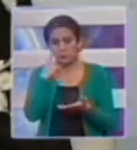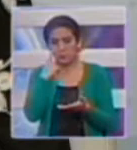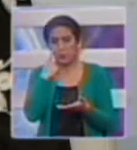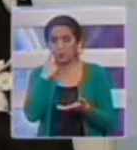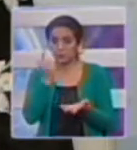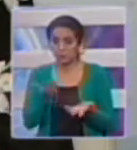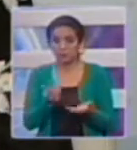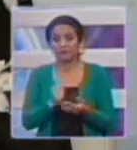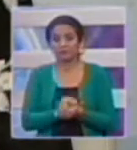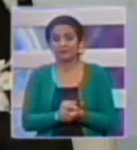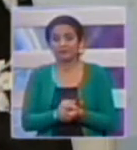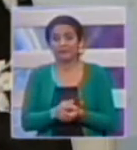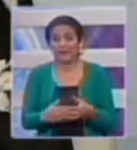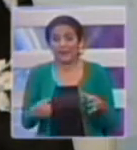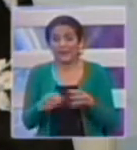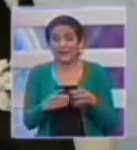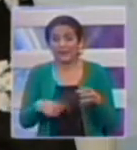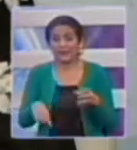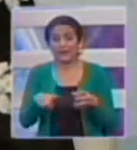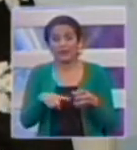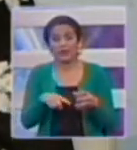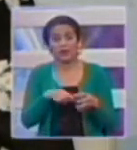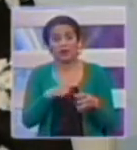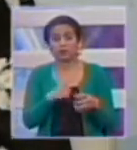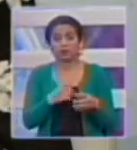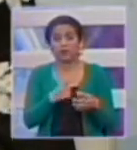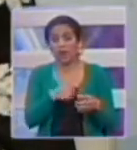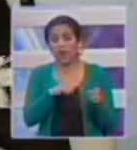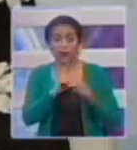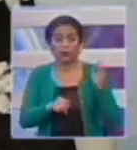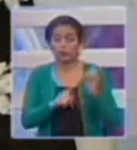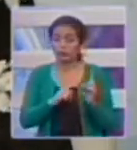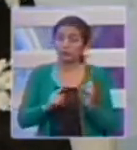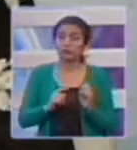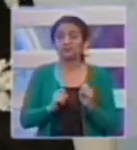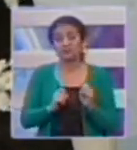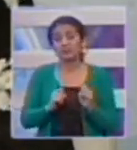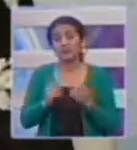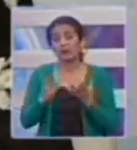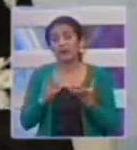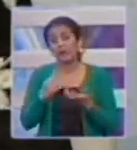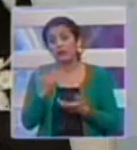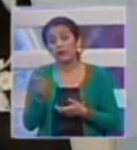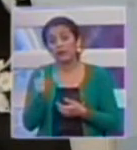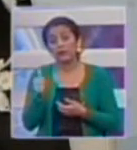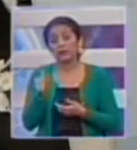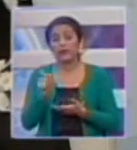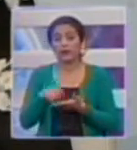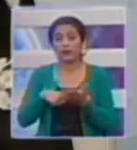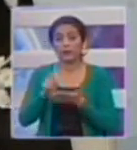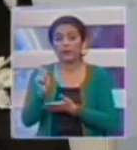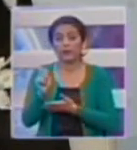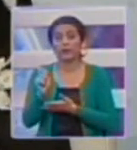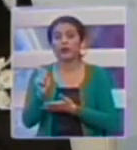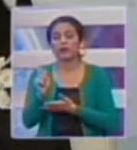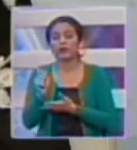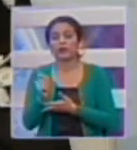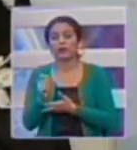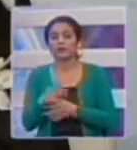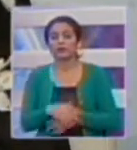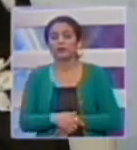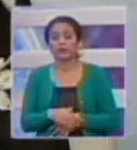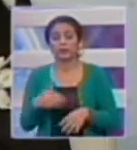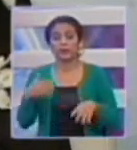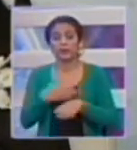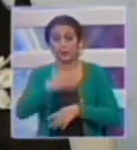una voluntad unitaria en la tendencia, así que incluso más allá de los nombres, me parece que el momento en que la izquierda democrática